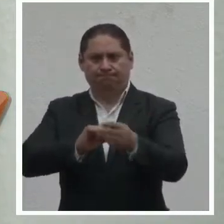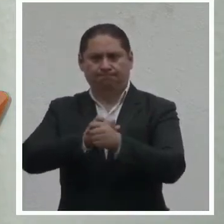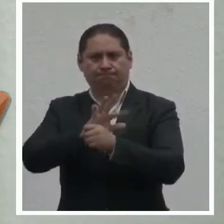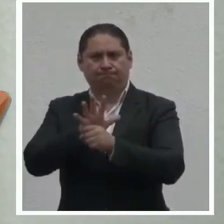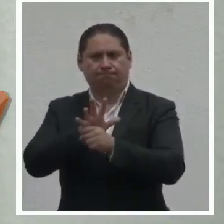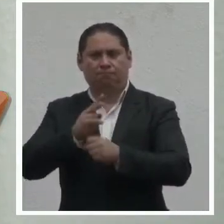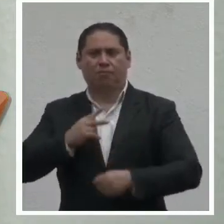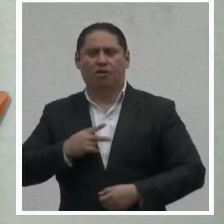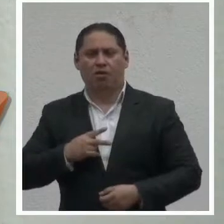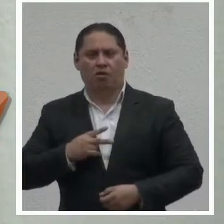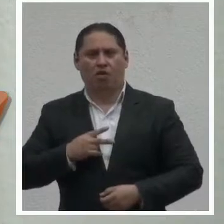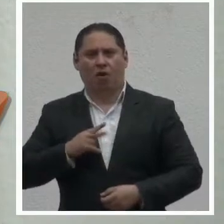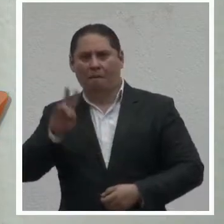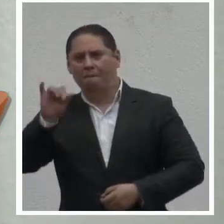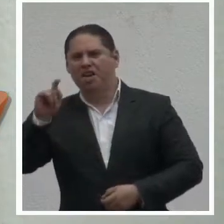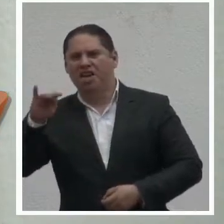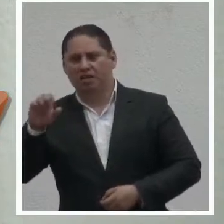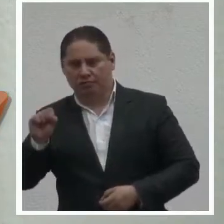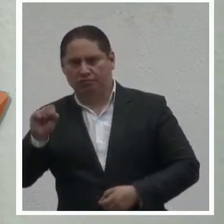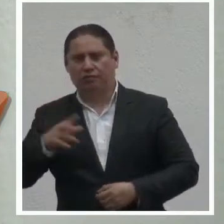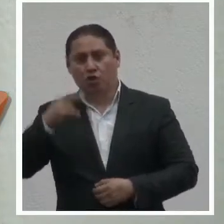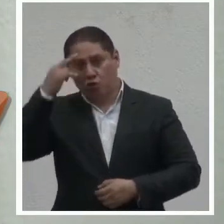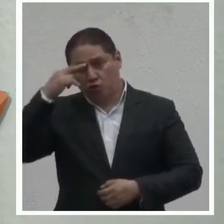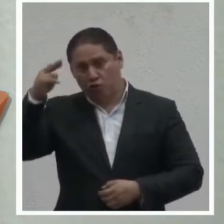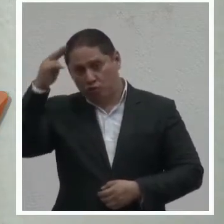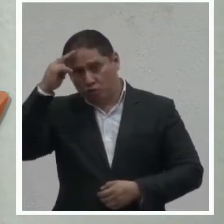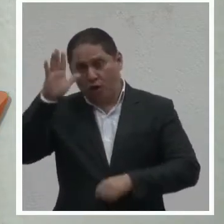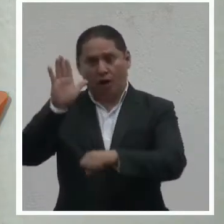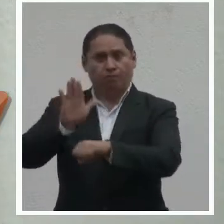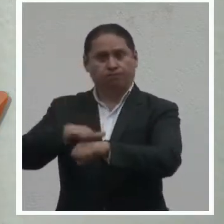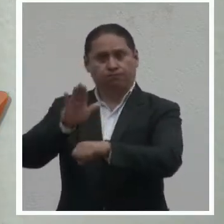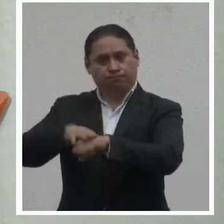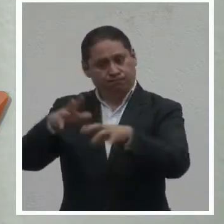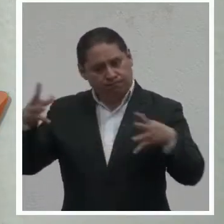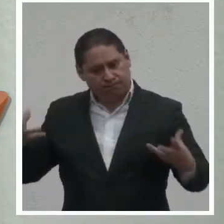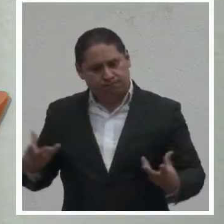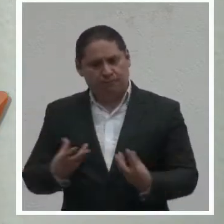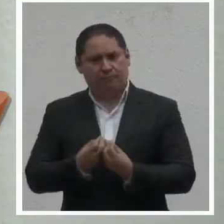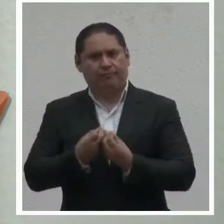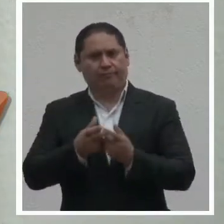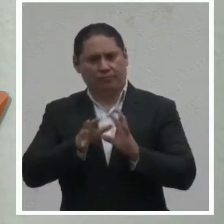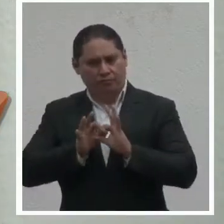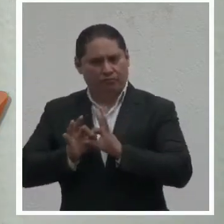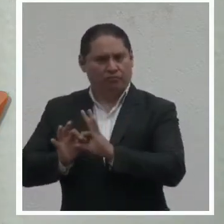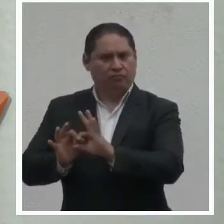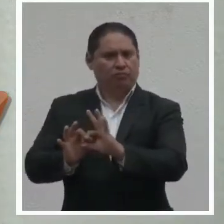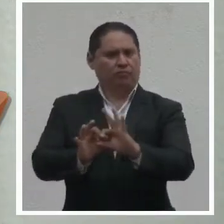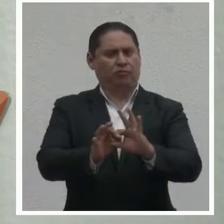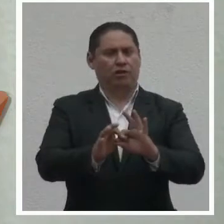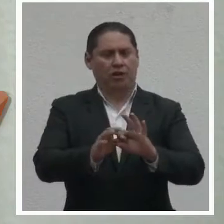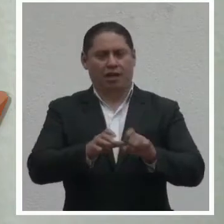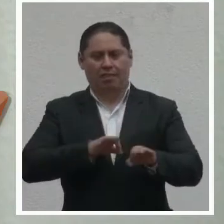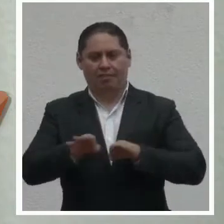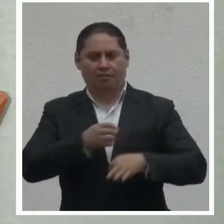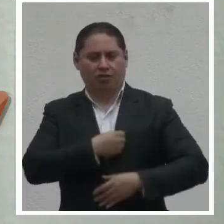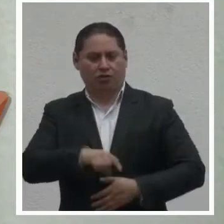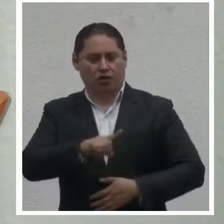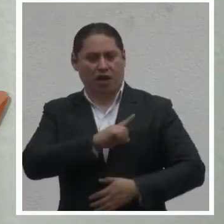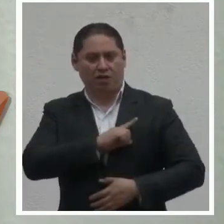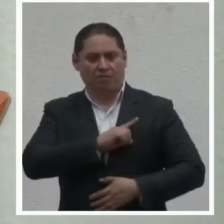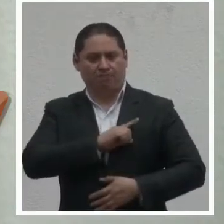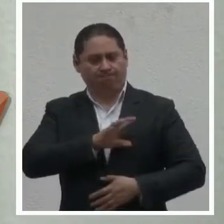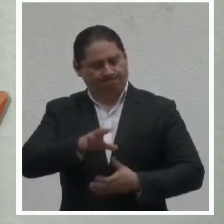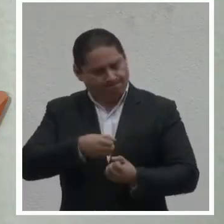virus. Rutilio Escandón Cadenas llamó a la unidad a las y los trabajadores de la salud, sacrificando